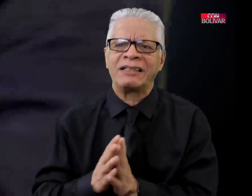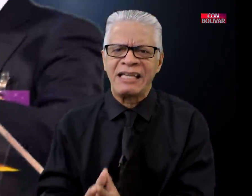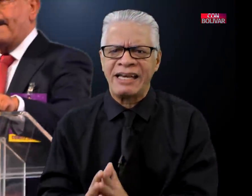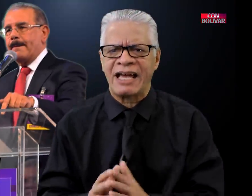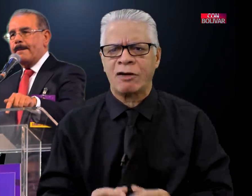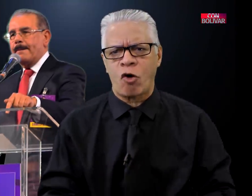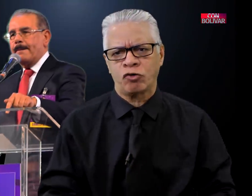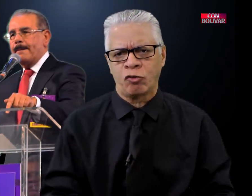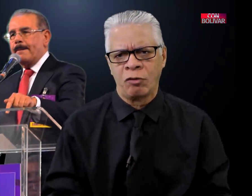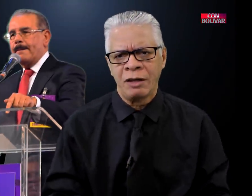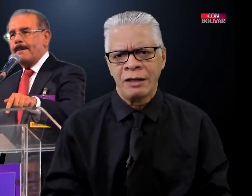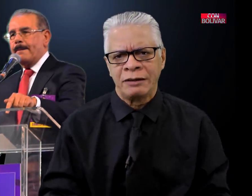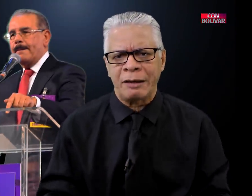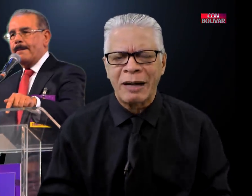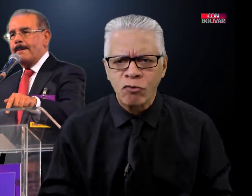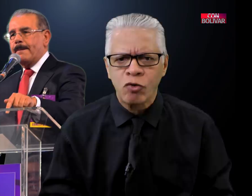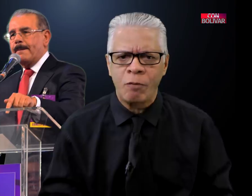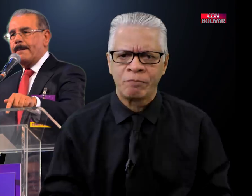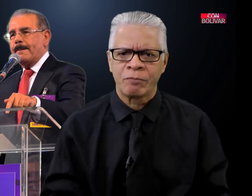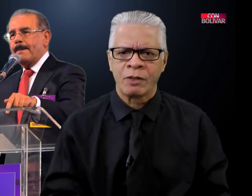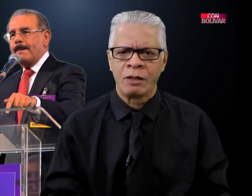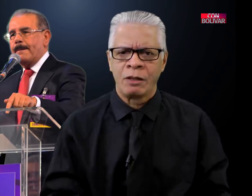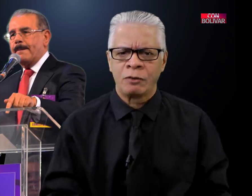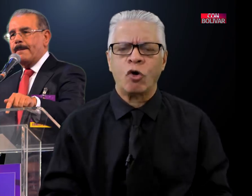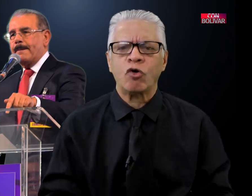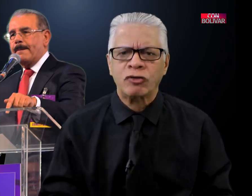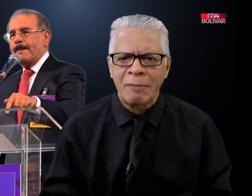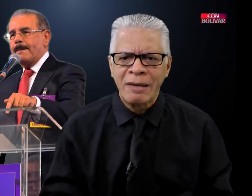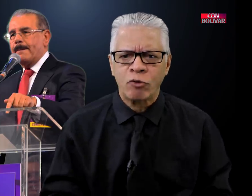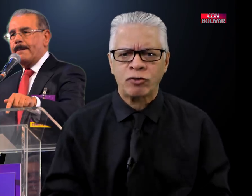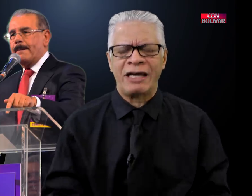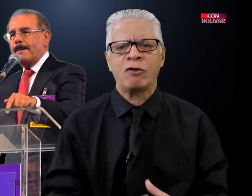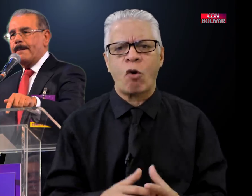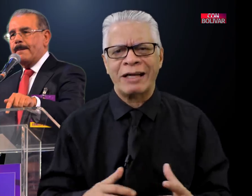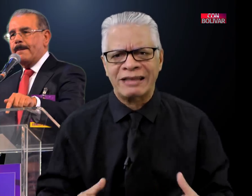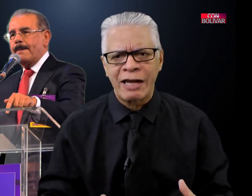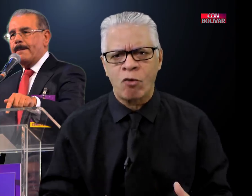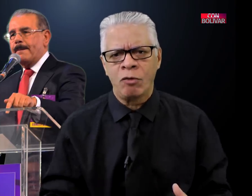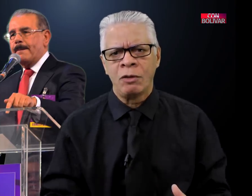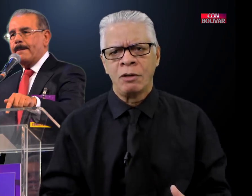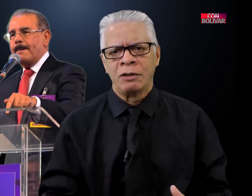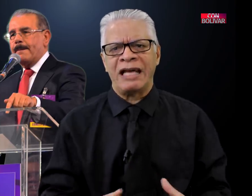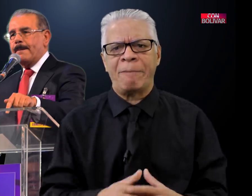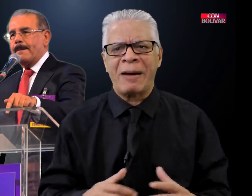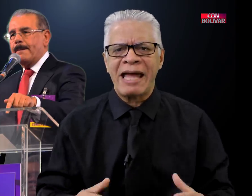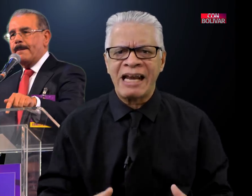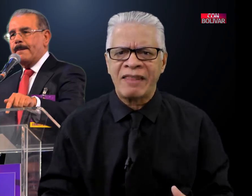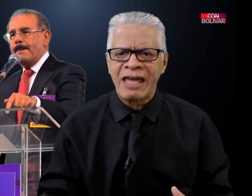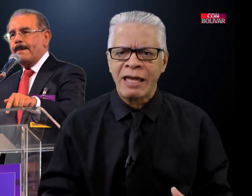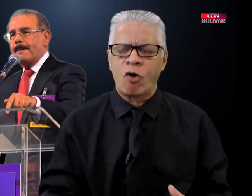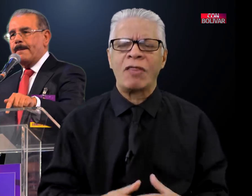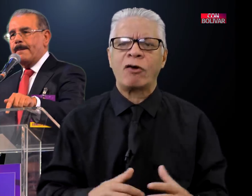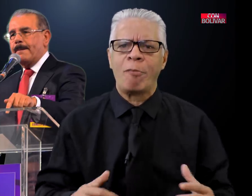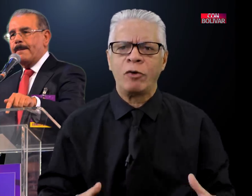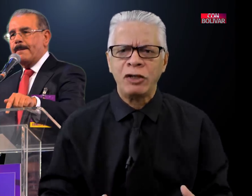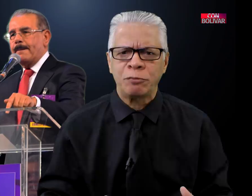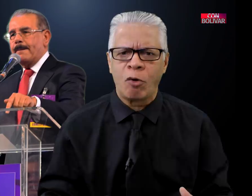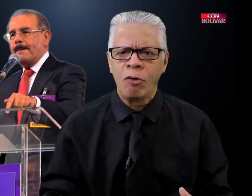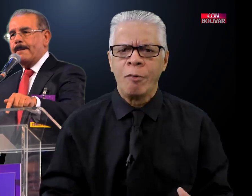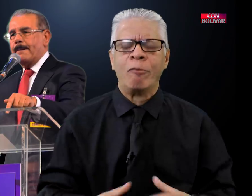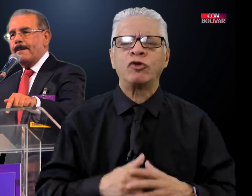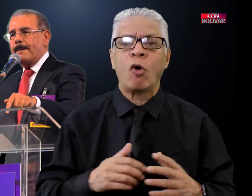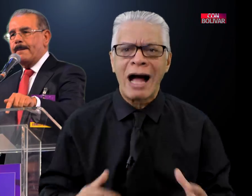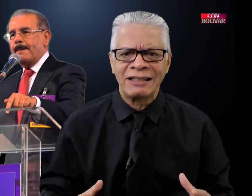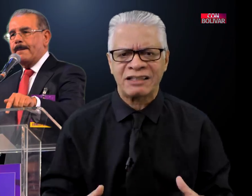y mantienen al cónsul de Maduro. Todos sabemos el coqueteo del PLD con el